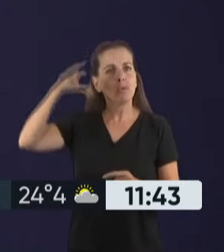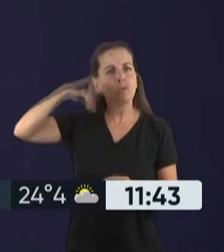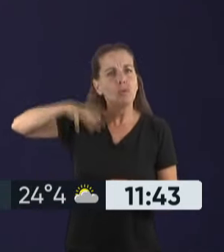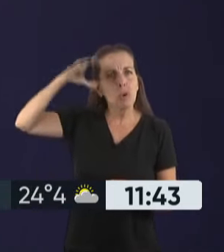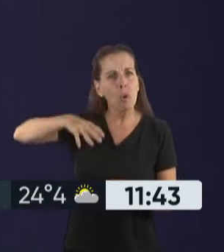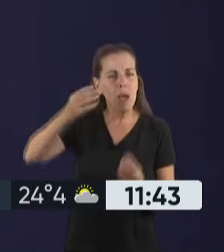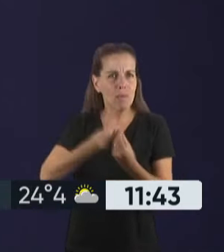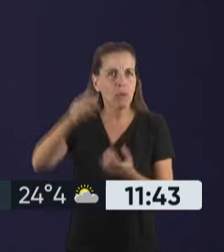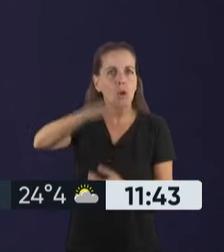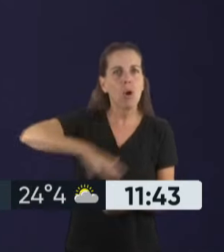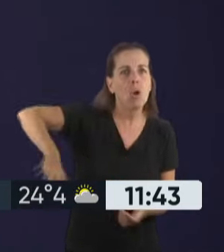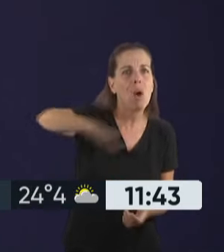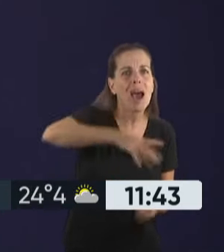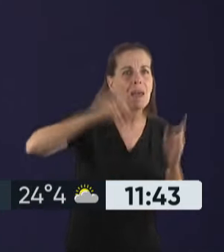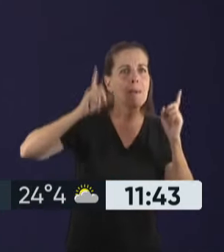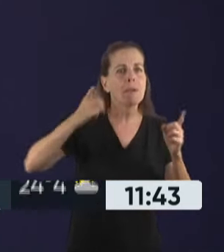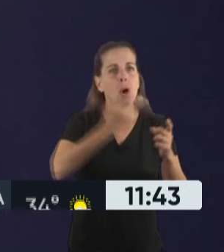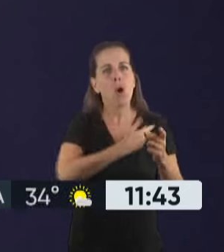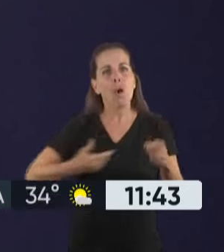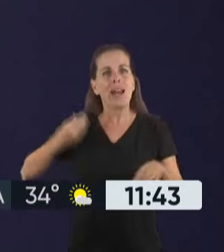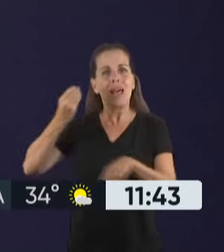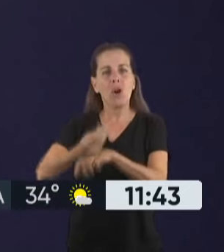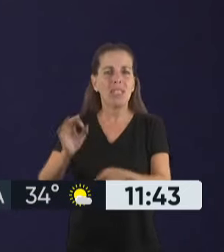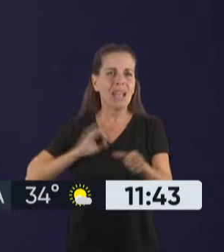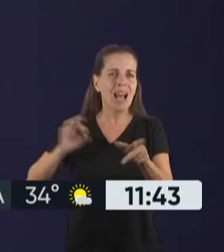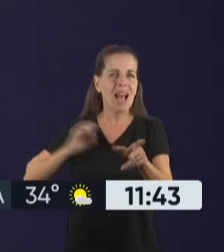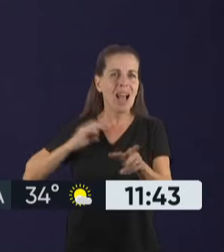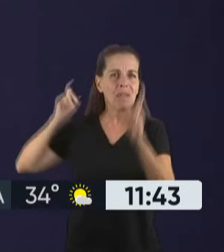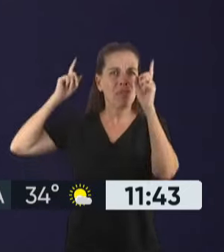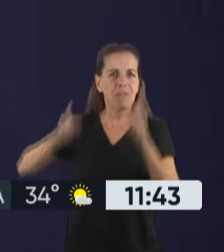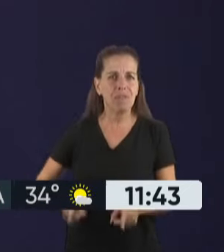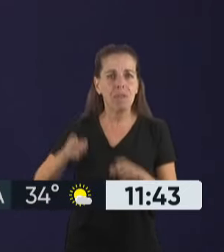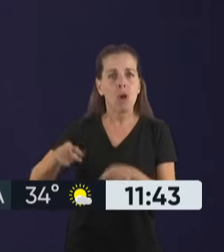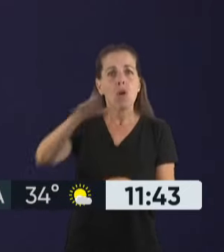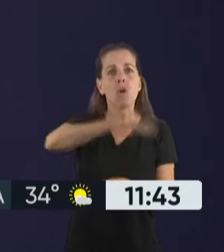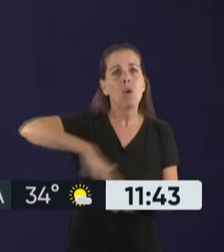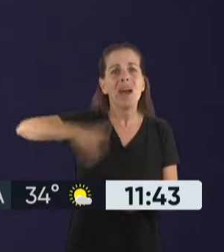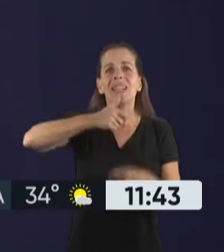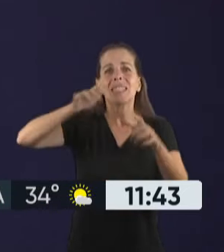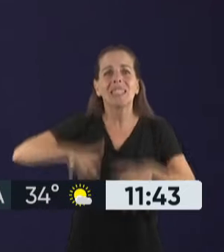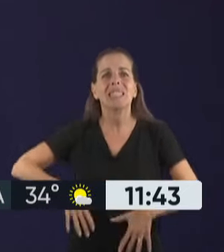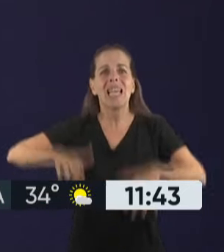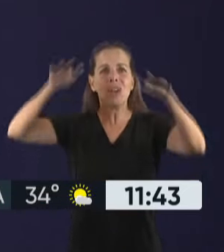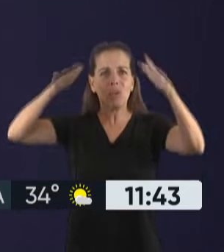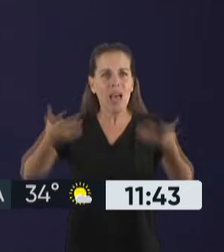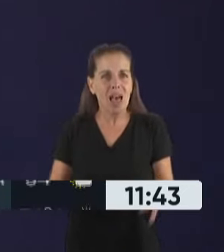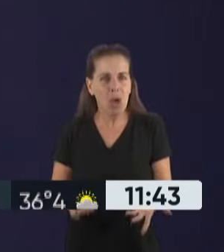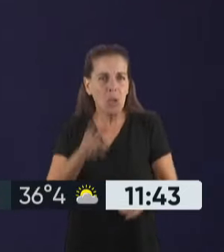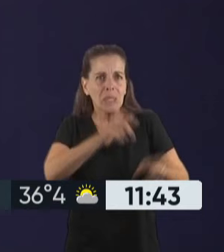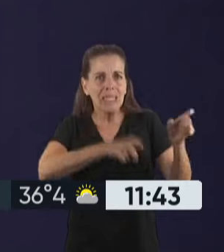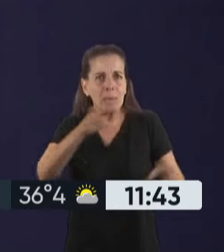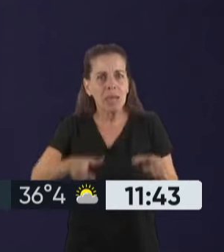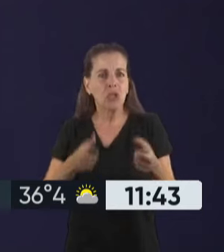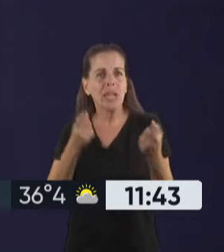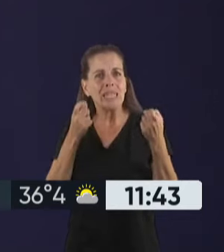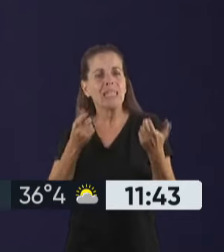donde gobiernan los mismos hace 40 años que no pudieron lograr que una persona que labura todos los días y que le cuesta